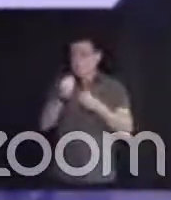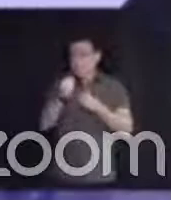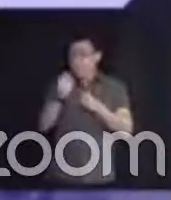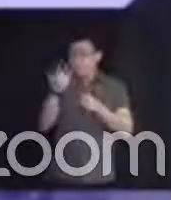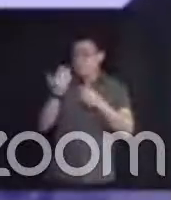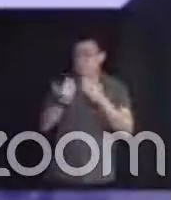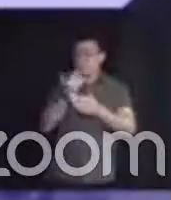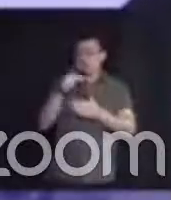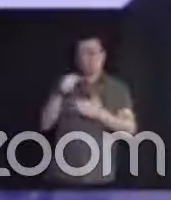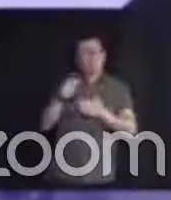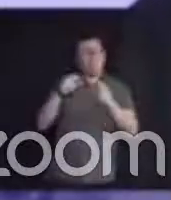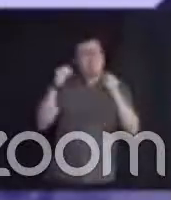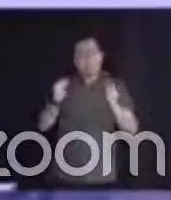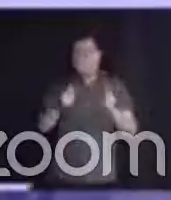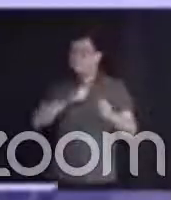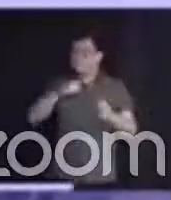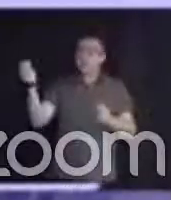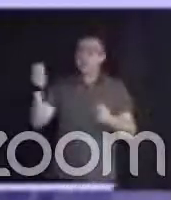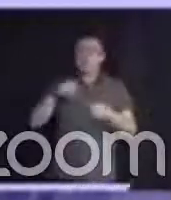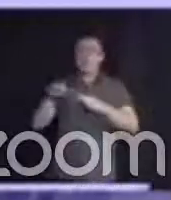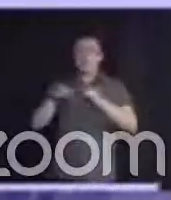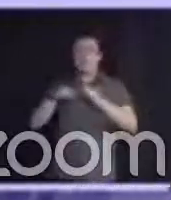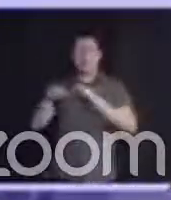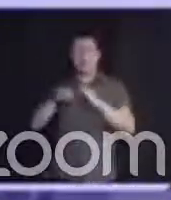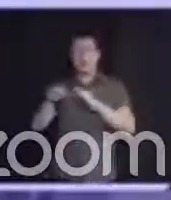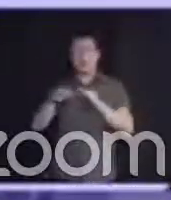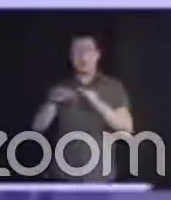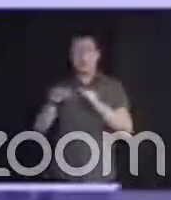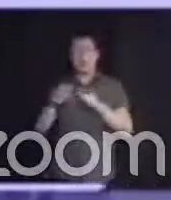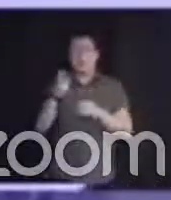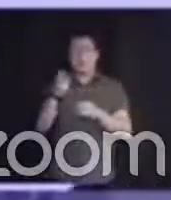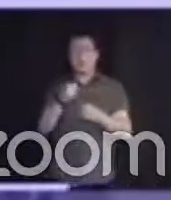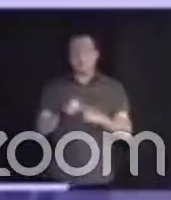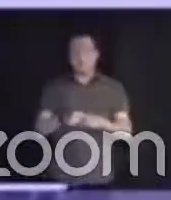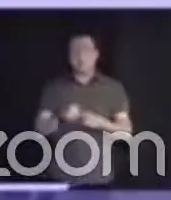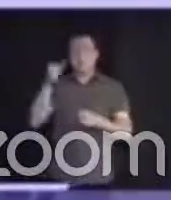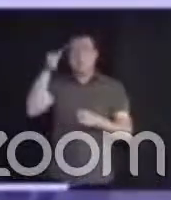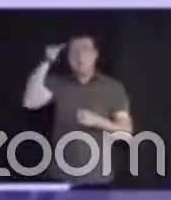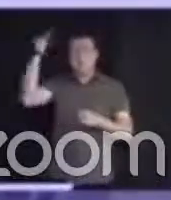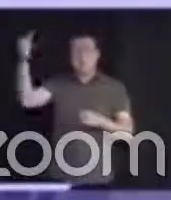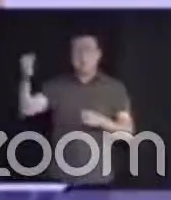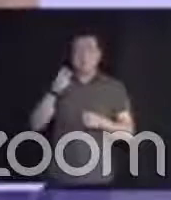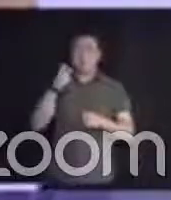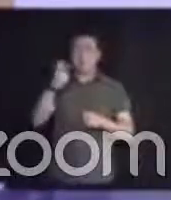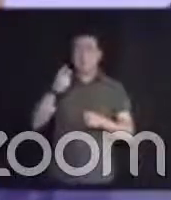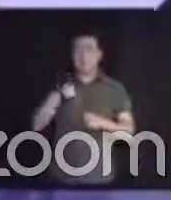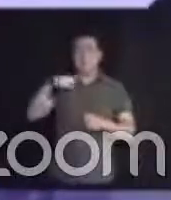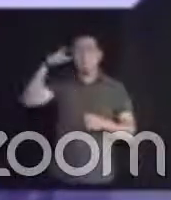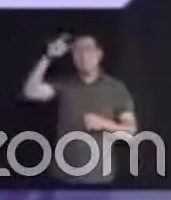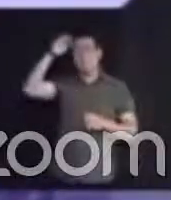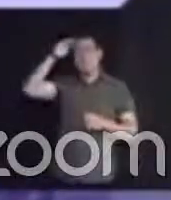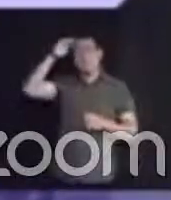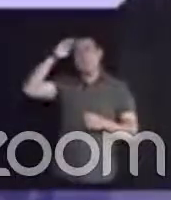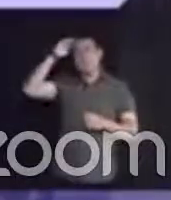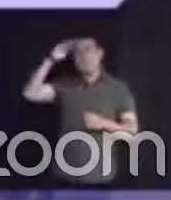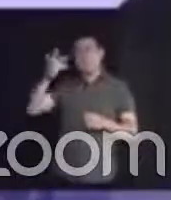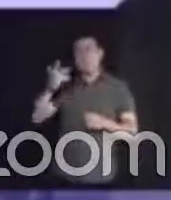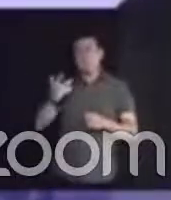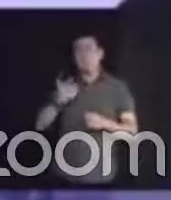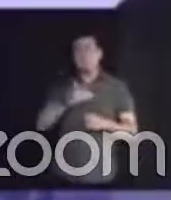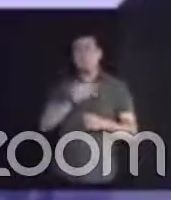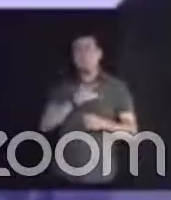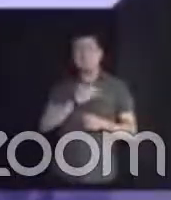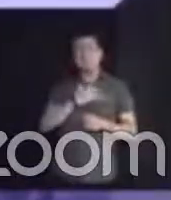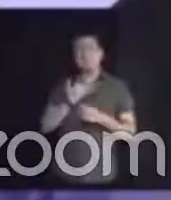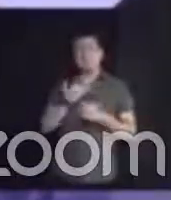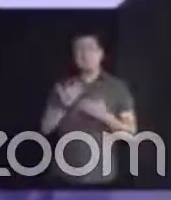es irte para llegar al trabajo. Entonces, imagínate, yo decía, ¿qué se sentirá desayunar,